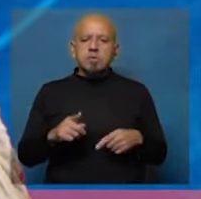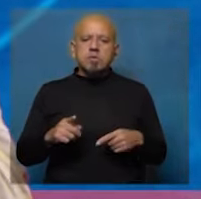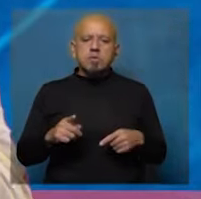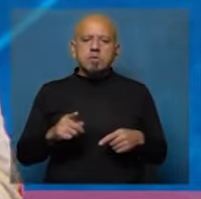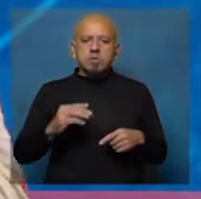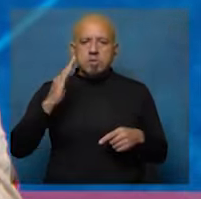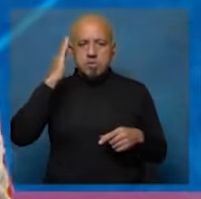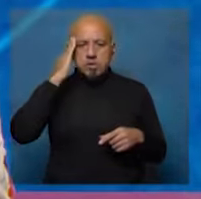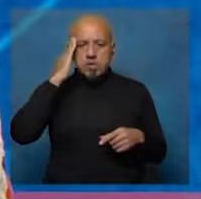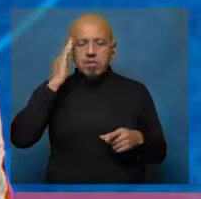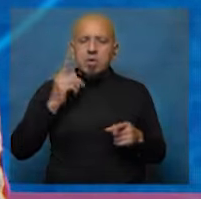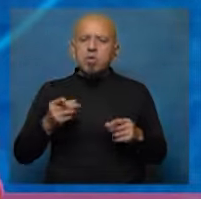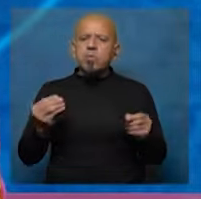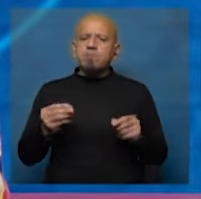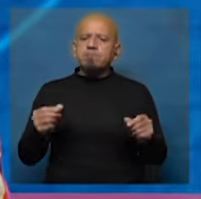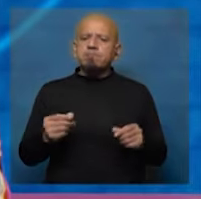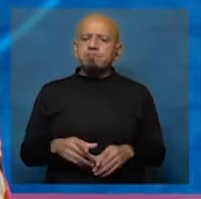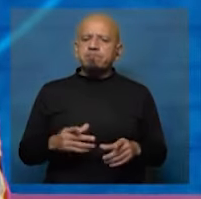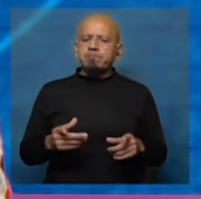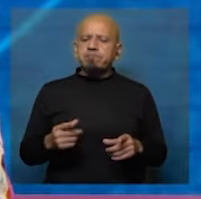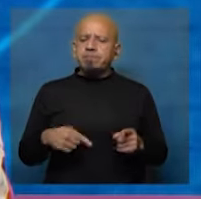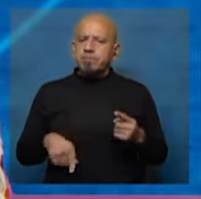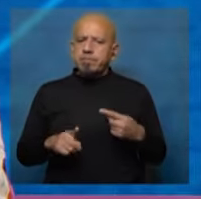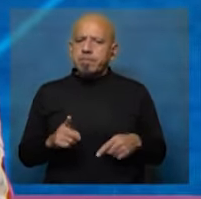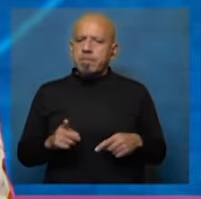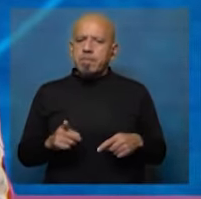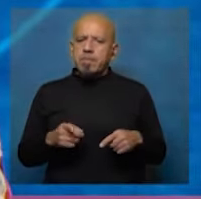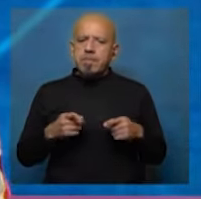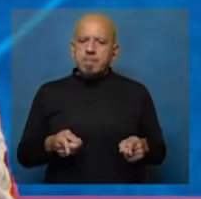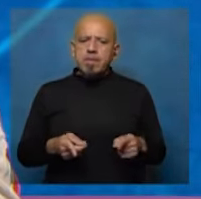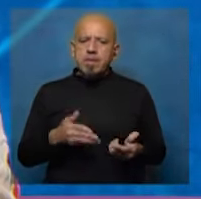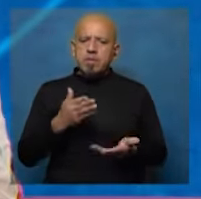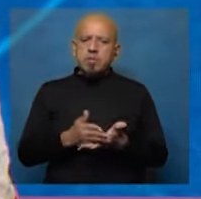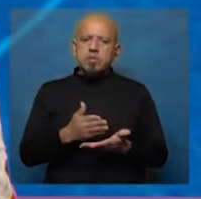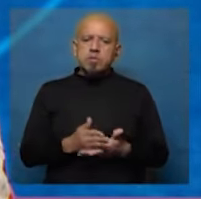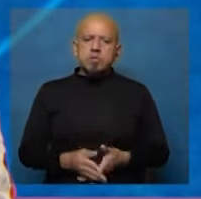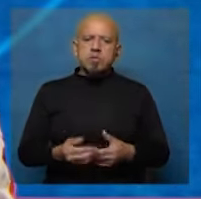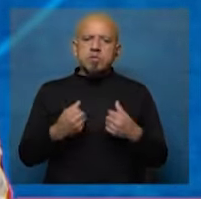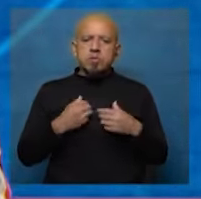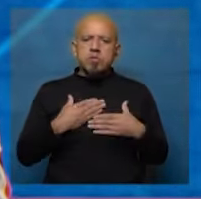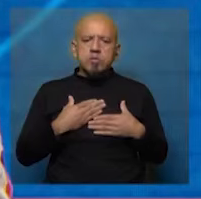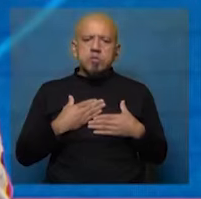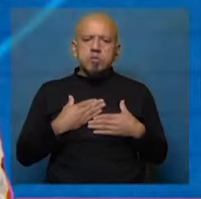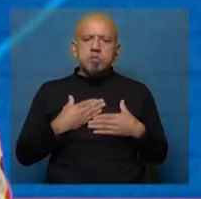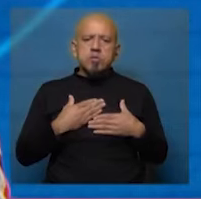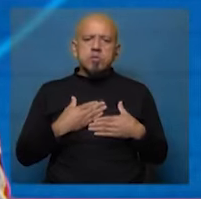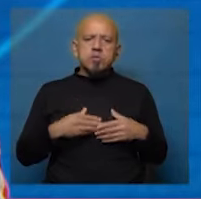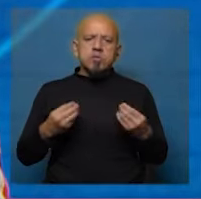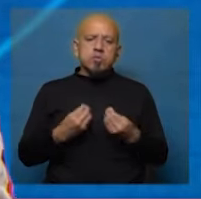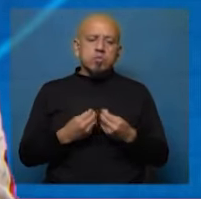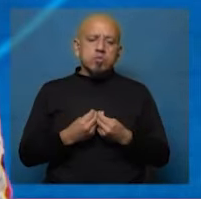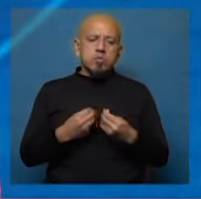saben cómo actuar oportunamente para asistirlos a nosotras a mí me llegan un montón de